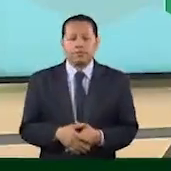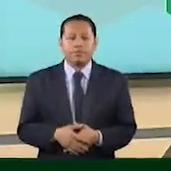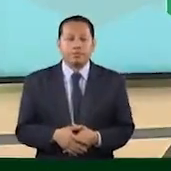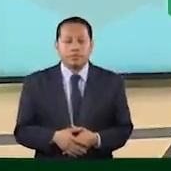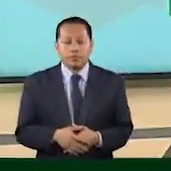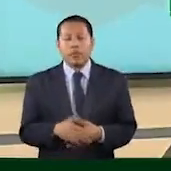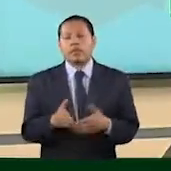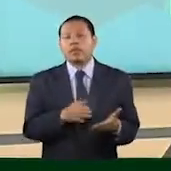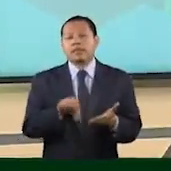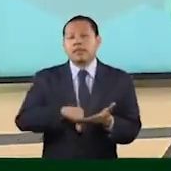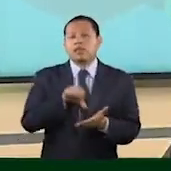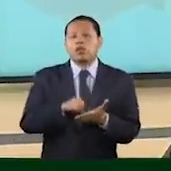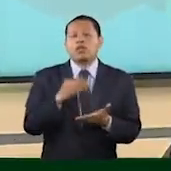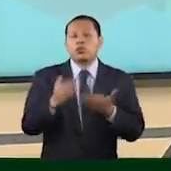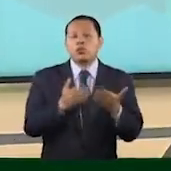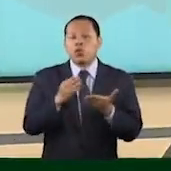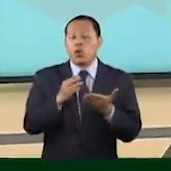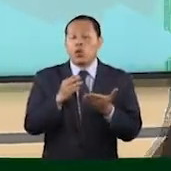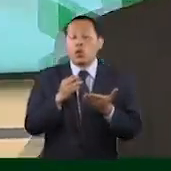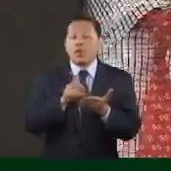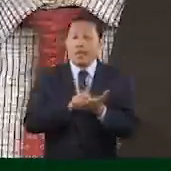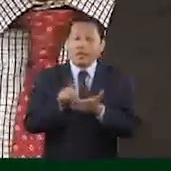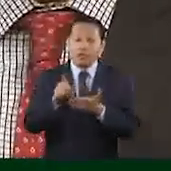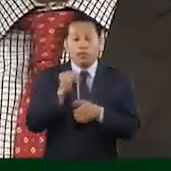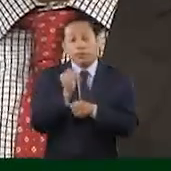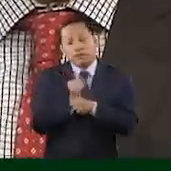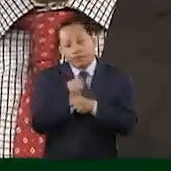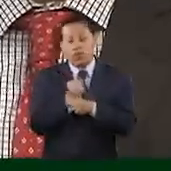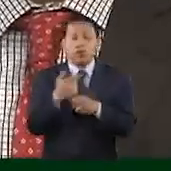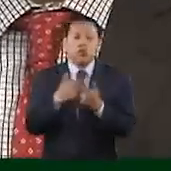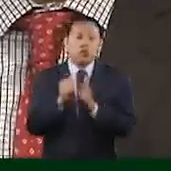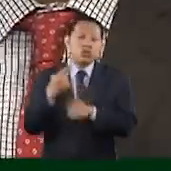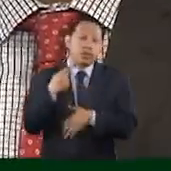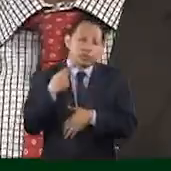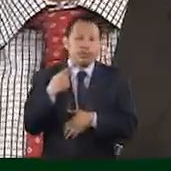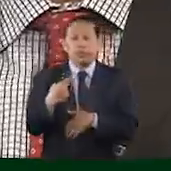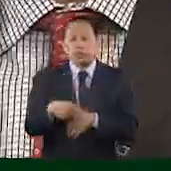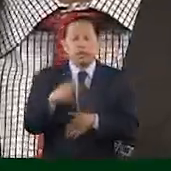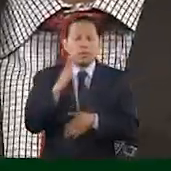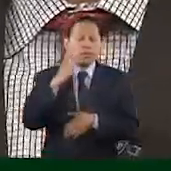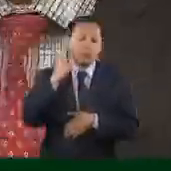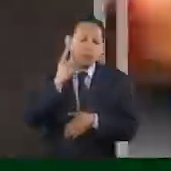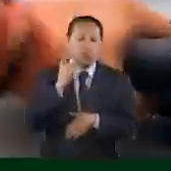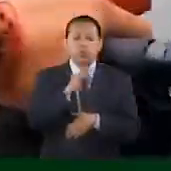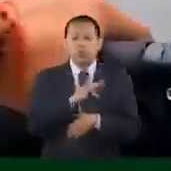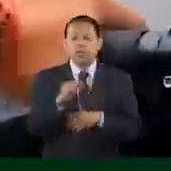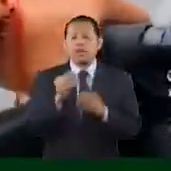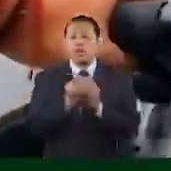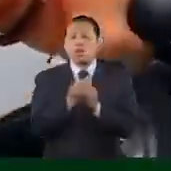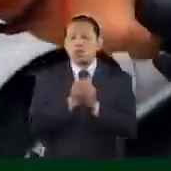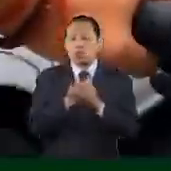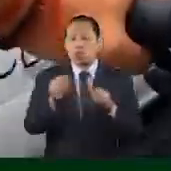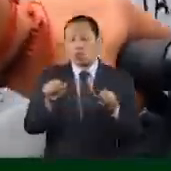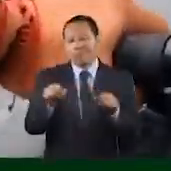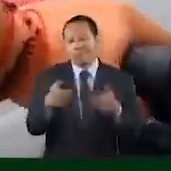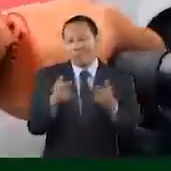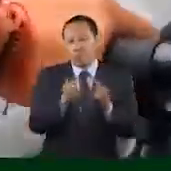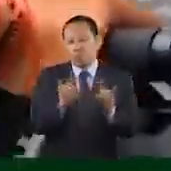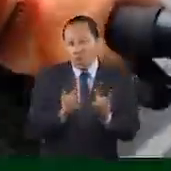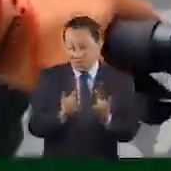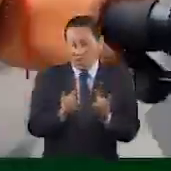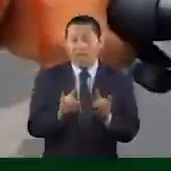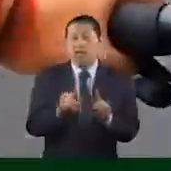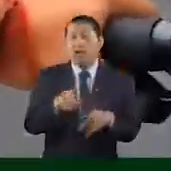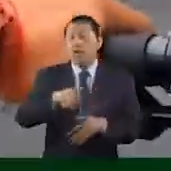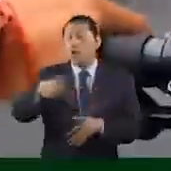el centro de estudios de derecho e investigaciones parlamentarias el cedip de la cámara de diputados llevó a cabo el curso virtual movilidad humana y su